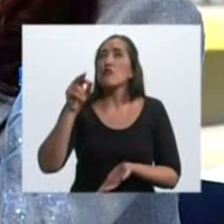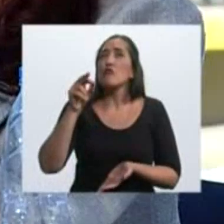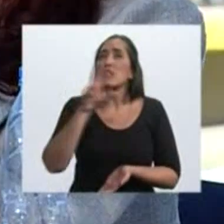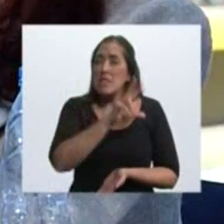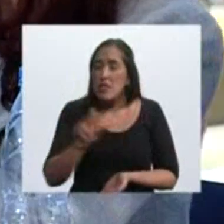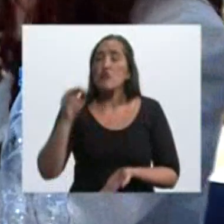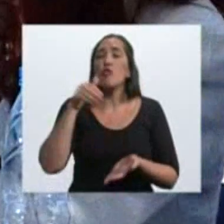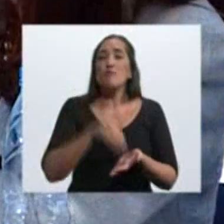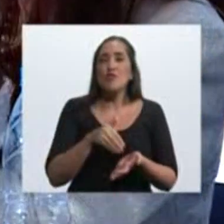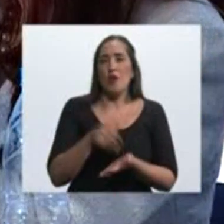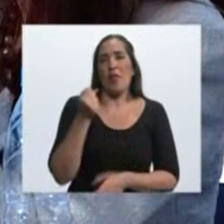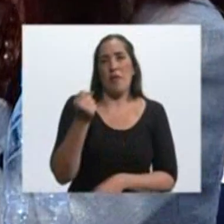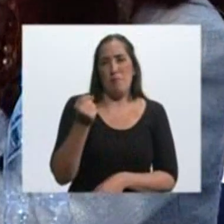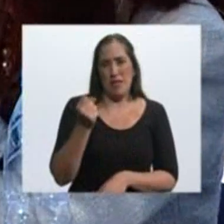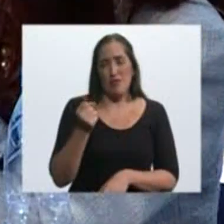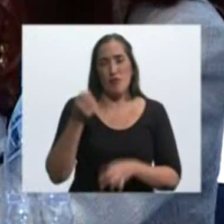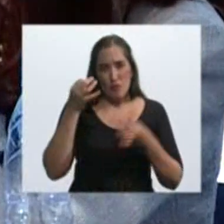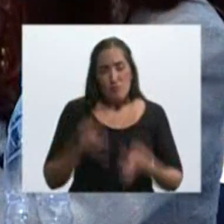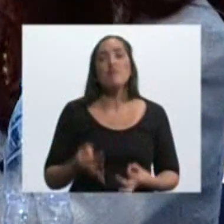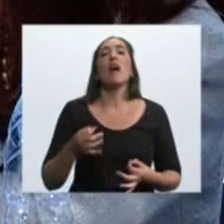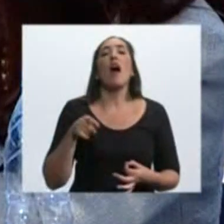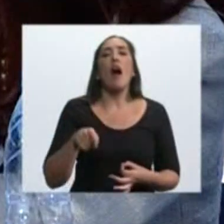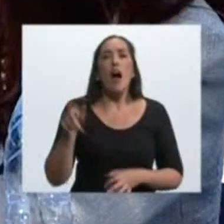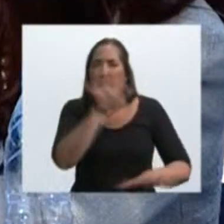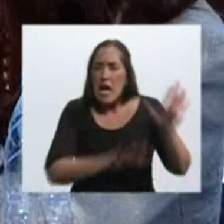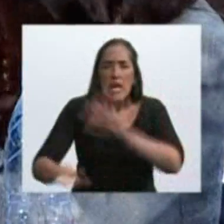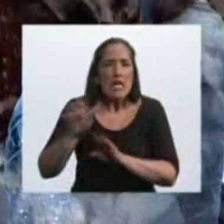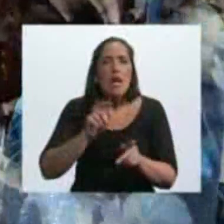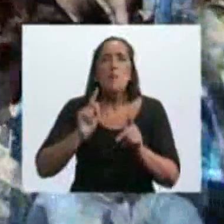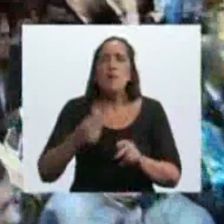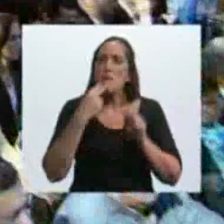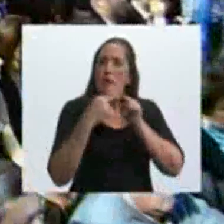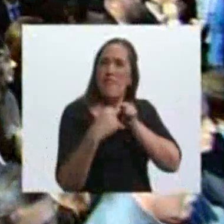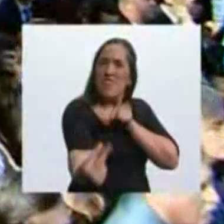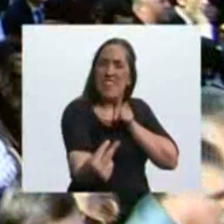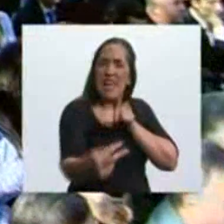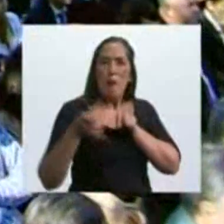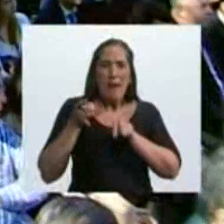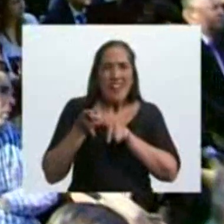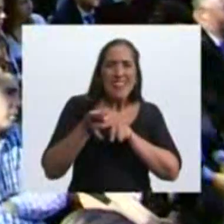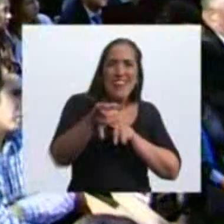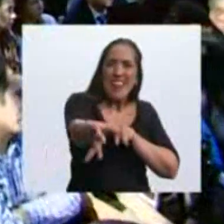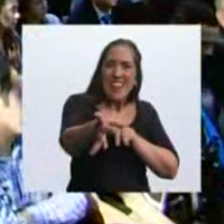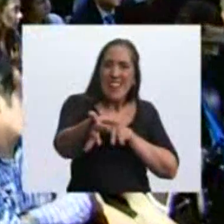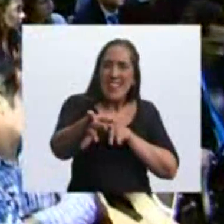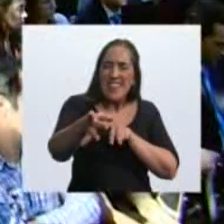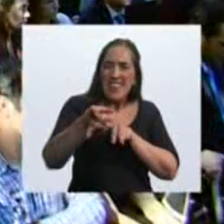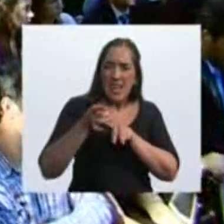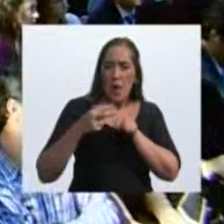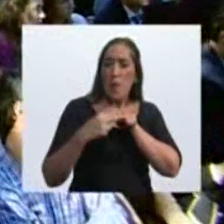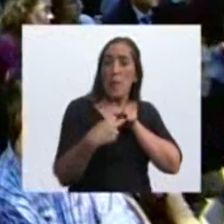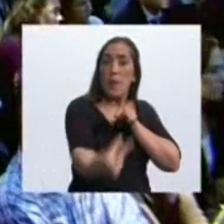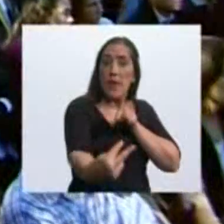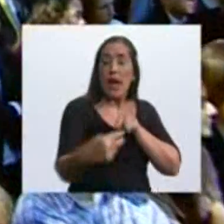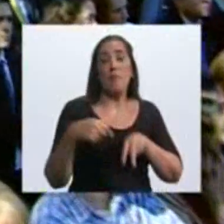300 millones de pesos costó reconstruir toda la vía para que pudiera deslizarse, porque las